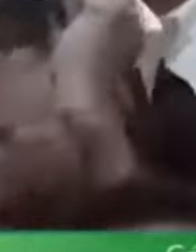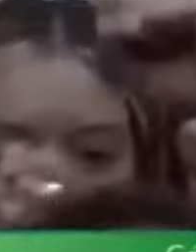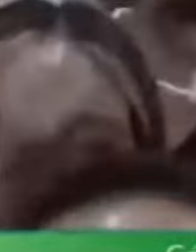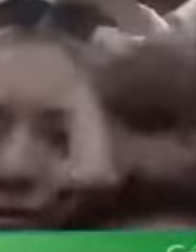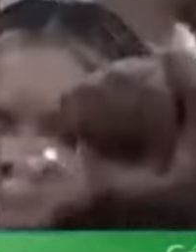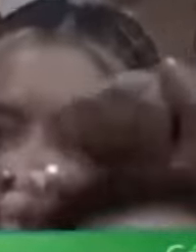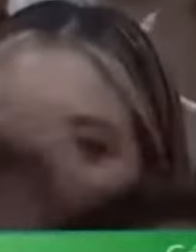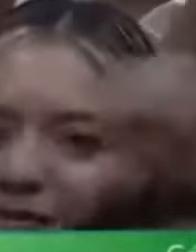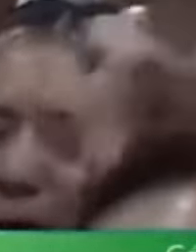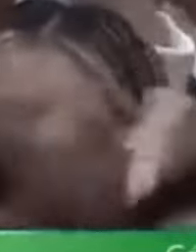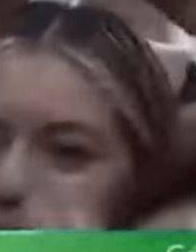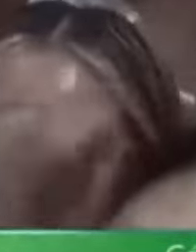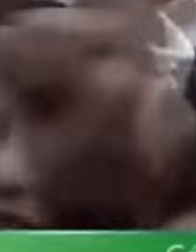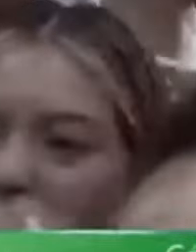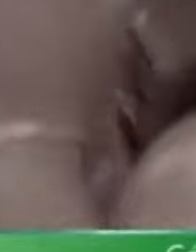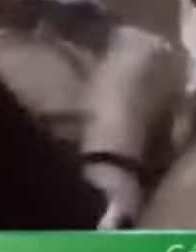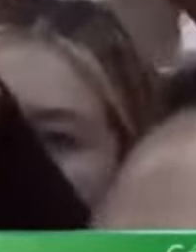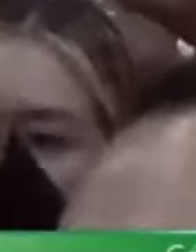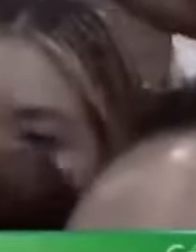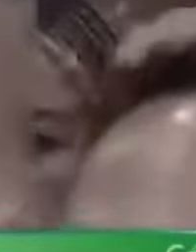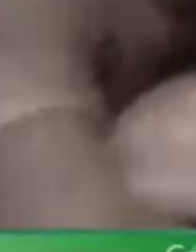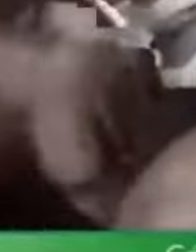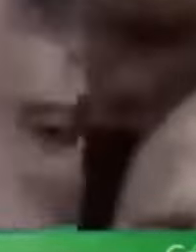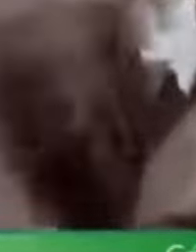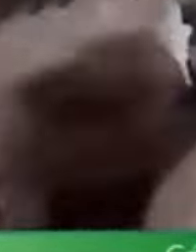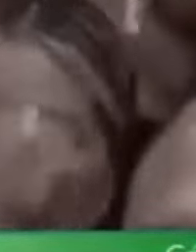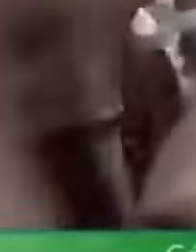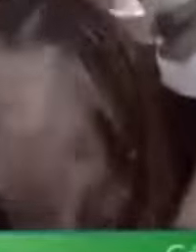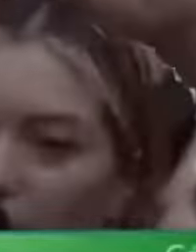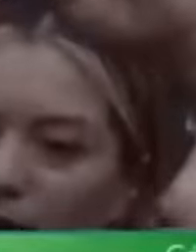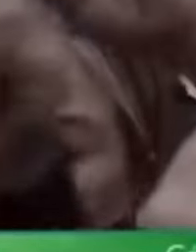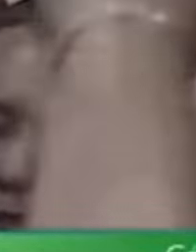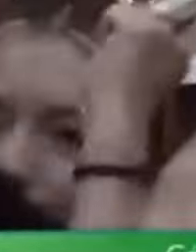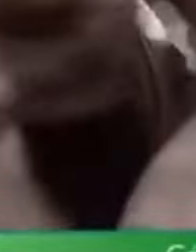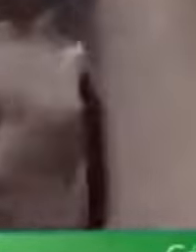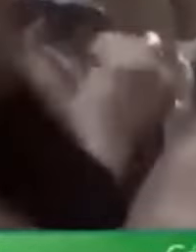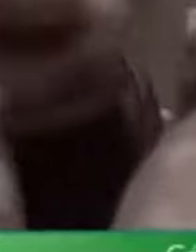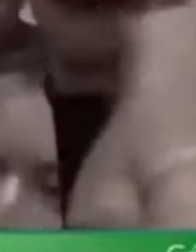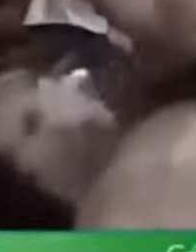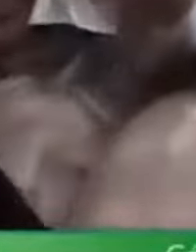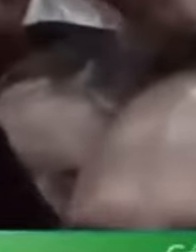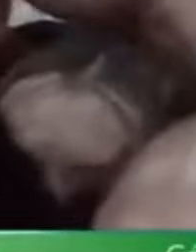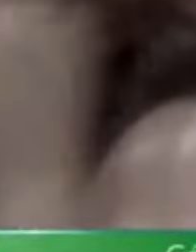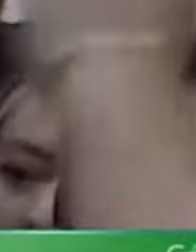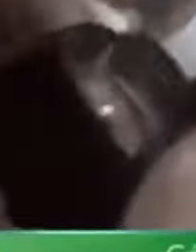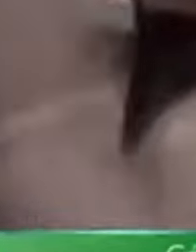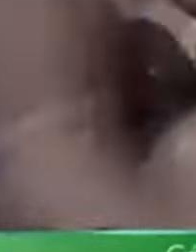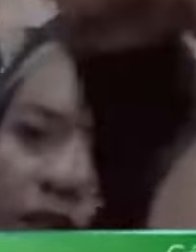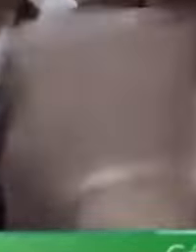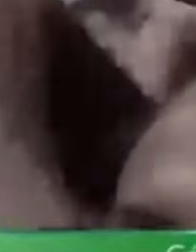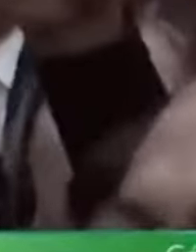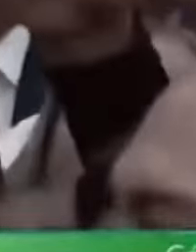presidenta Claudia Sheinbaum Pardo. ¡Que viva nuestro movimiento!